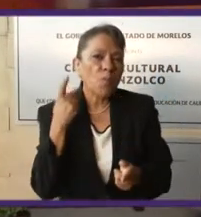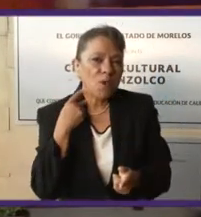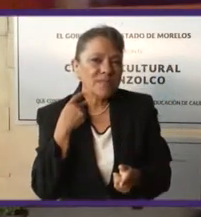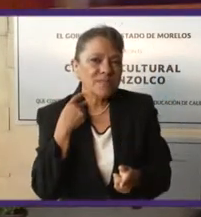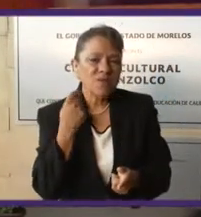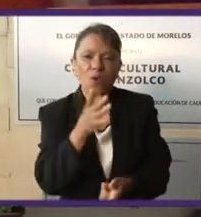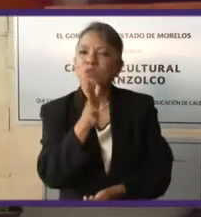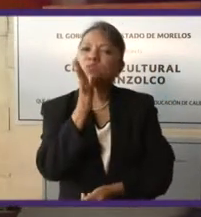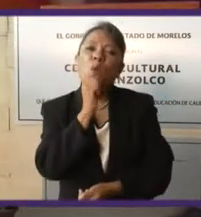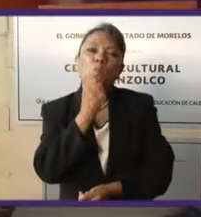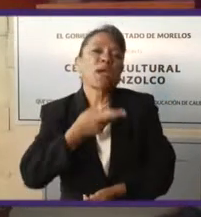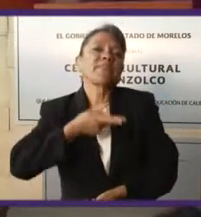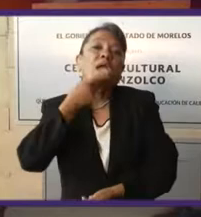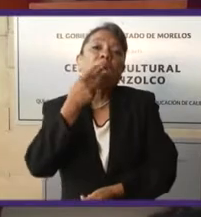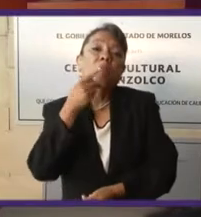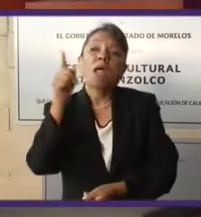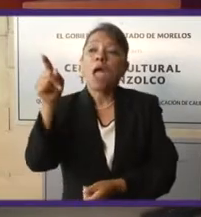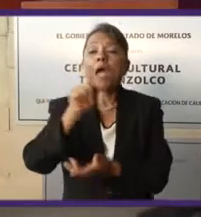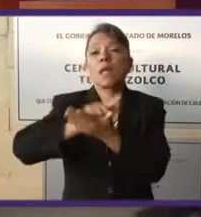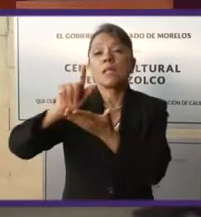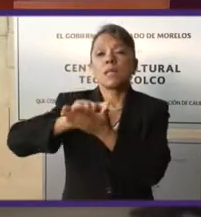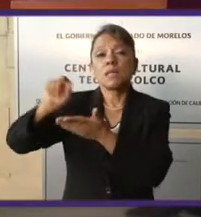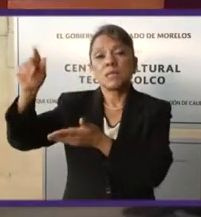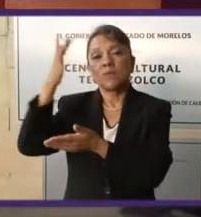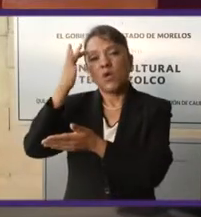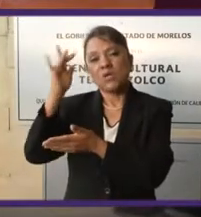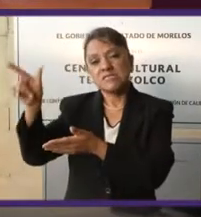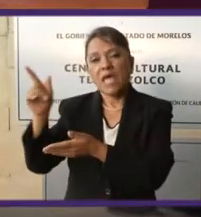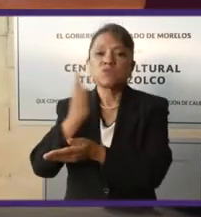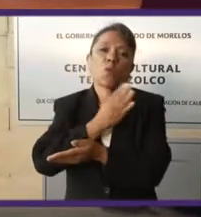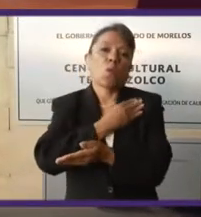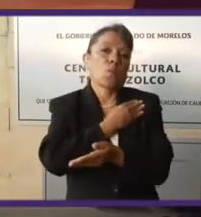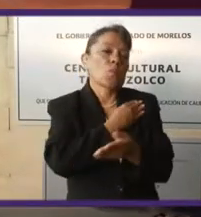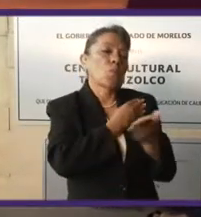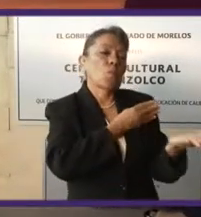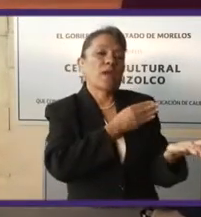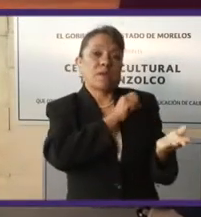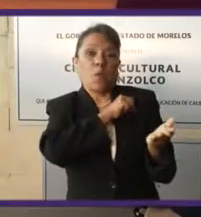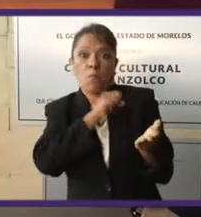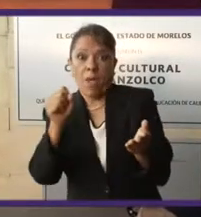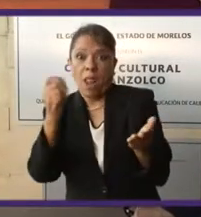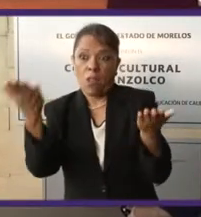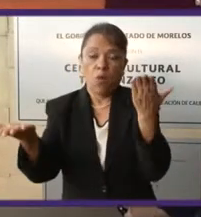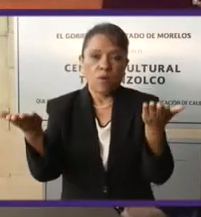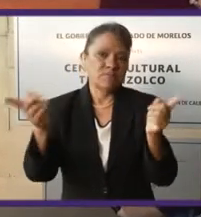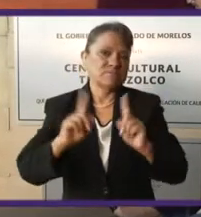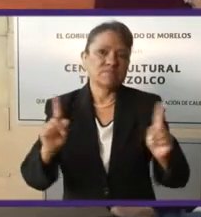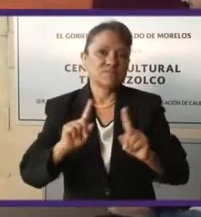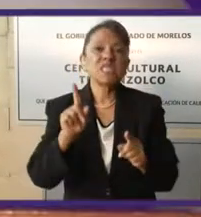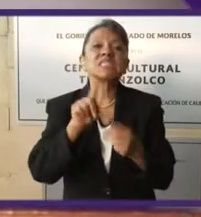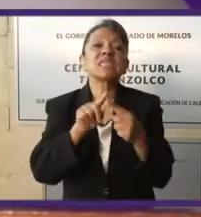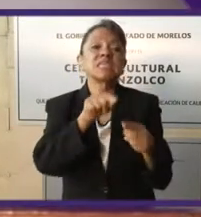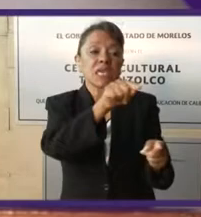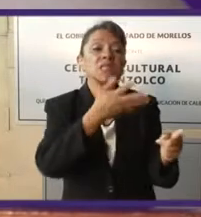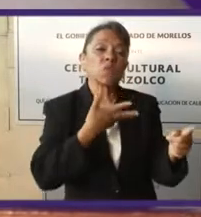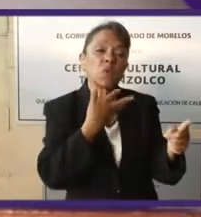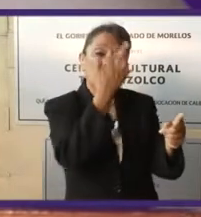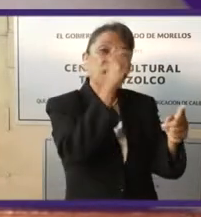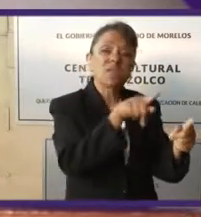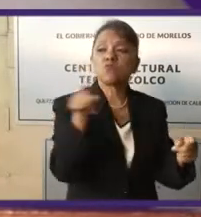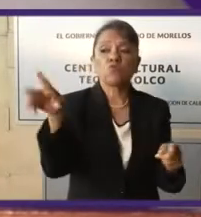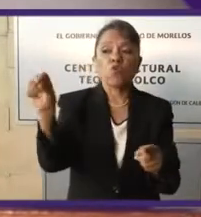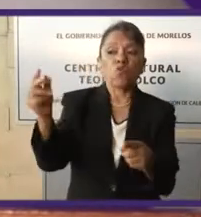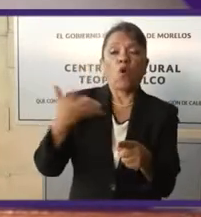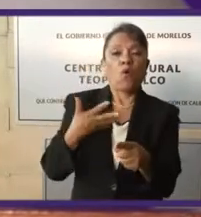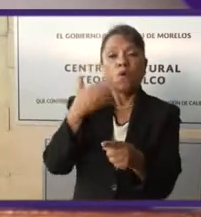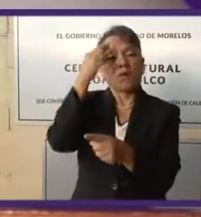de puros e impuros, no podemos estar hablando de buenos y malos, de quienes sí tienen la razón y quienes no la tienen.